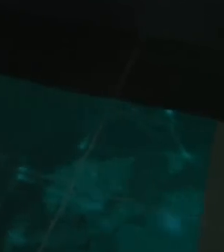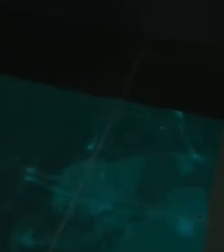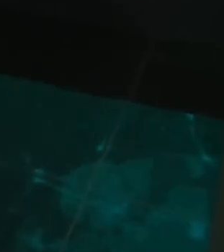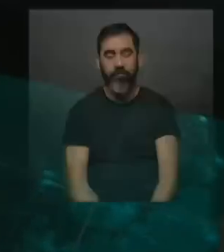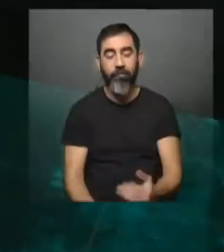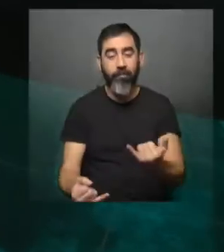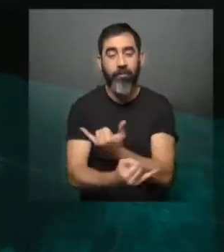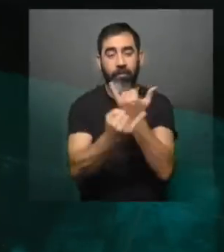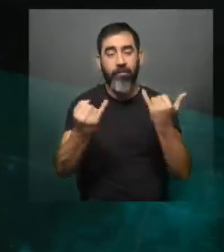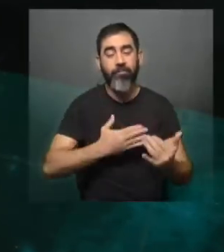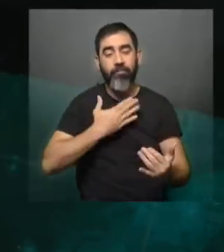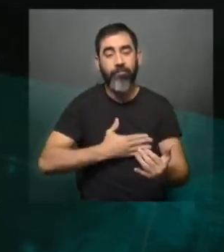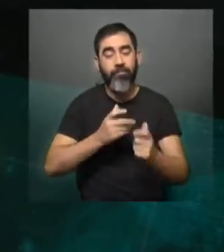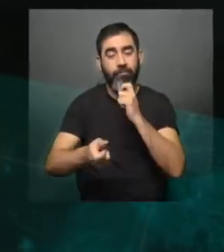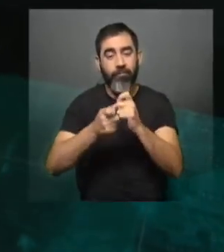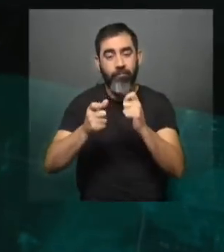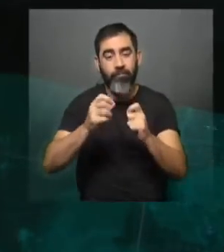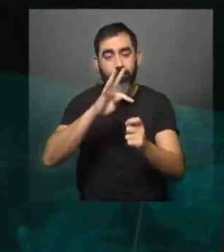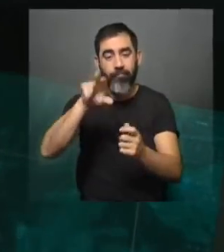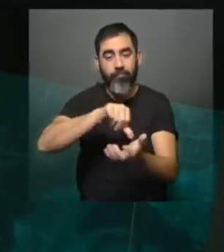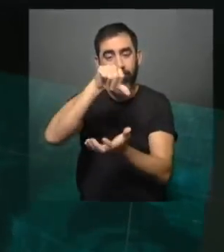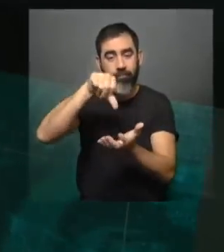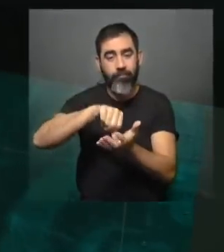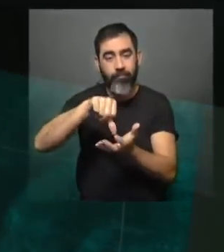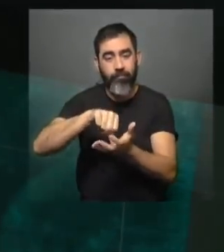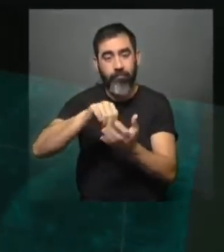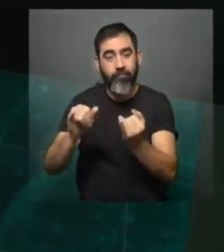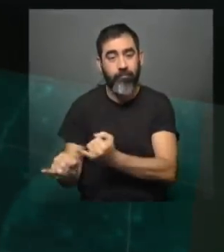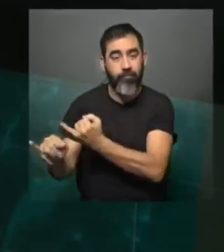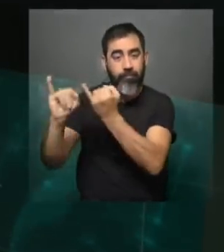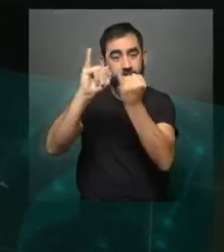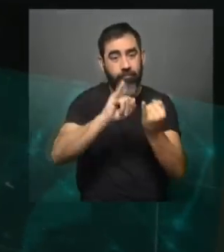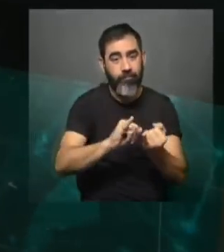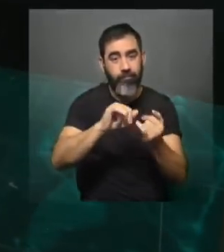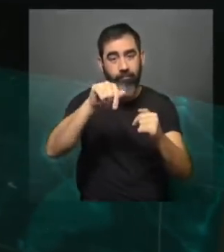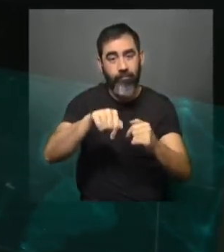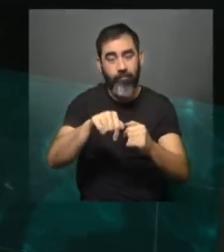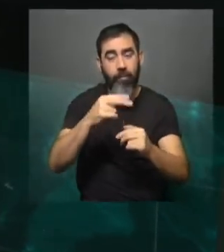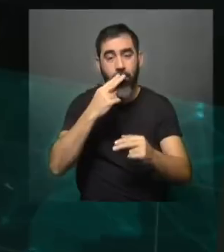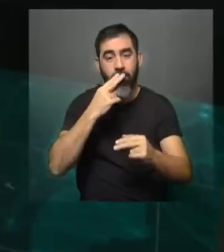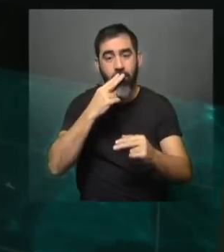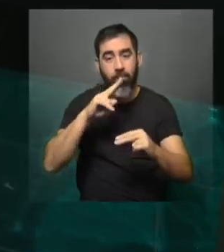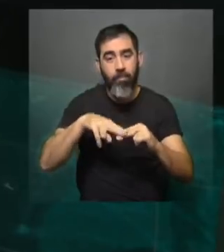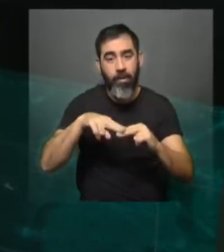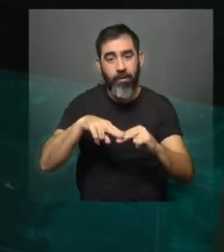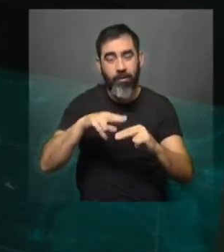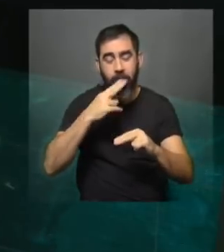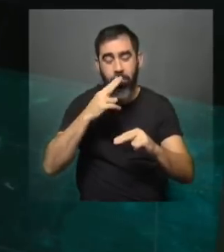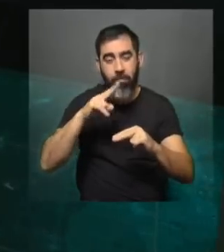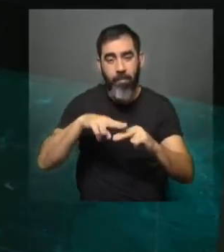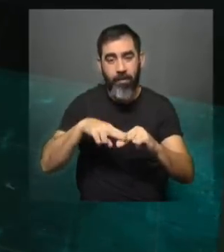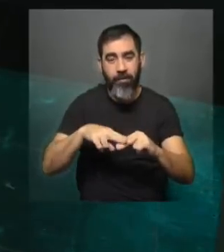muy buenos días un gusto recibirlos con las primeras noticias de tv ciudad en esta jornada de mar miércoles